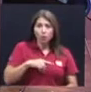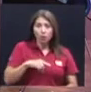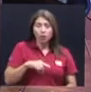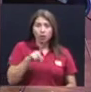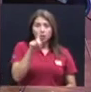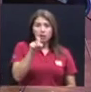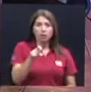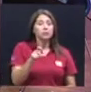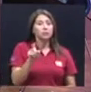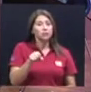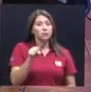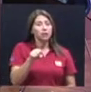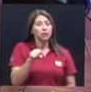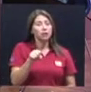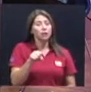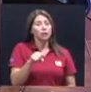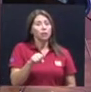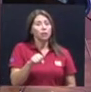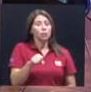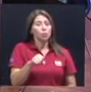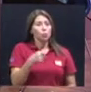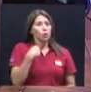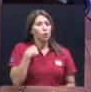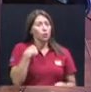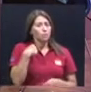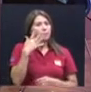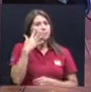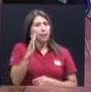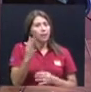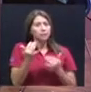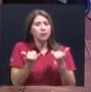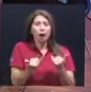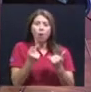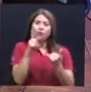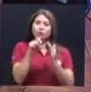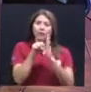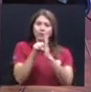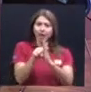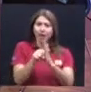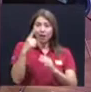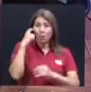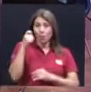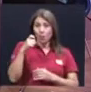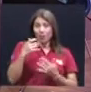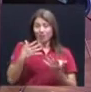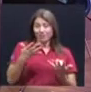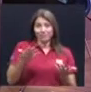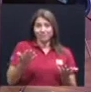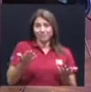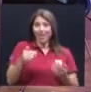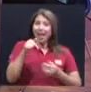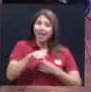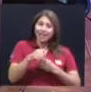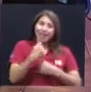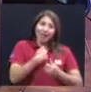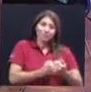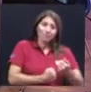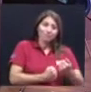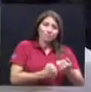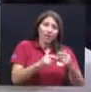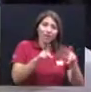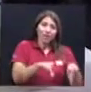que es una es una señal verdad porque aquí hay aliados y no no aliados O sea si